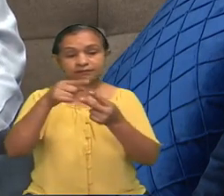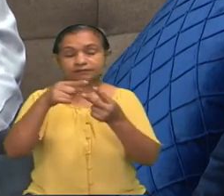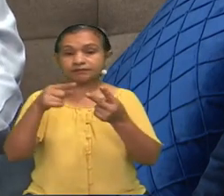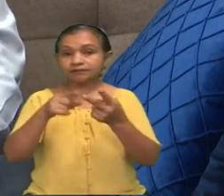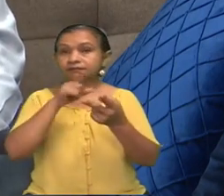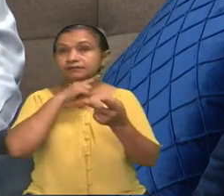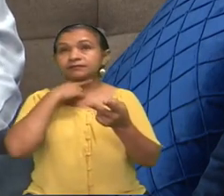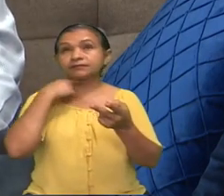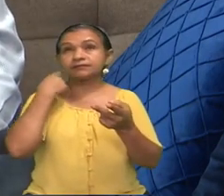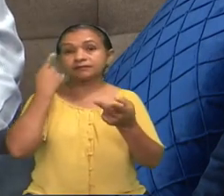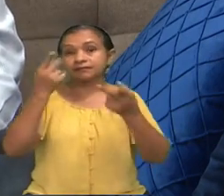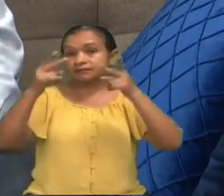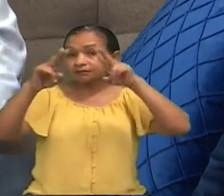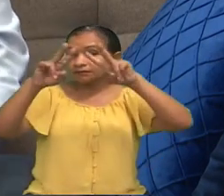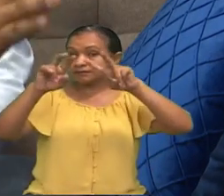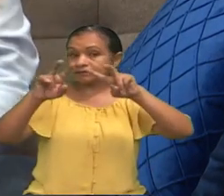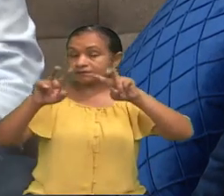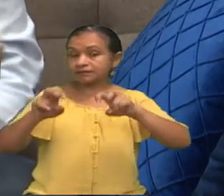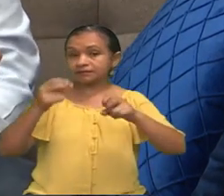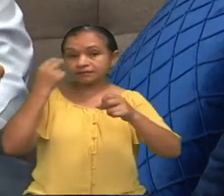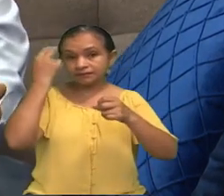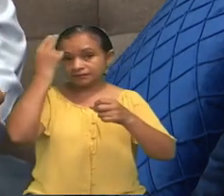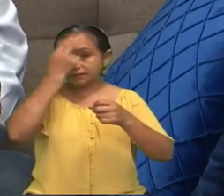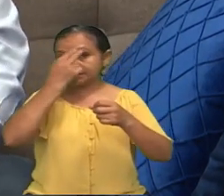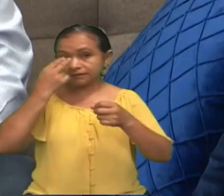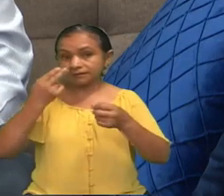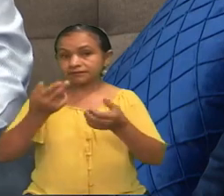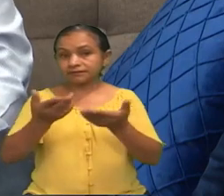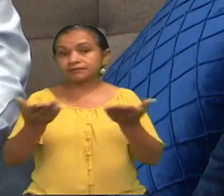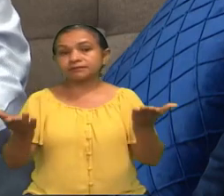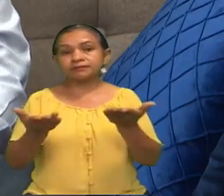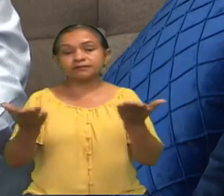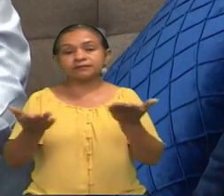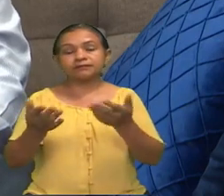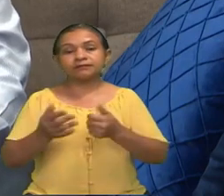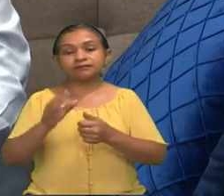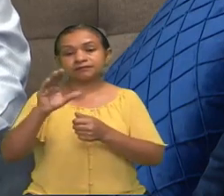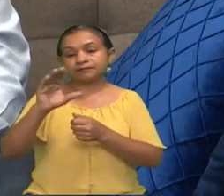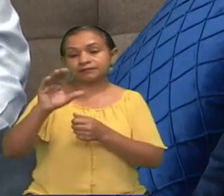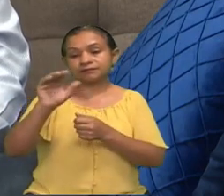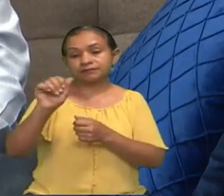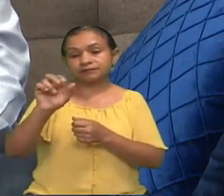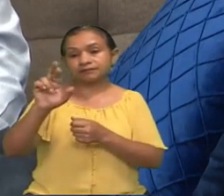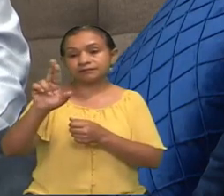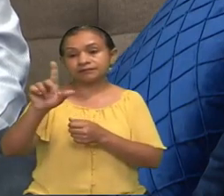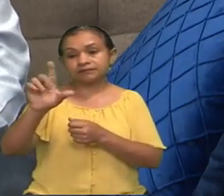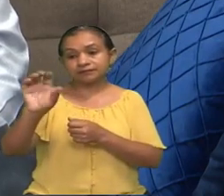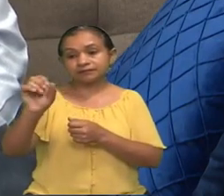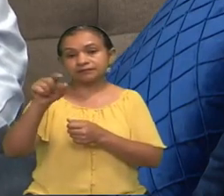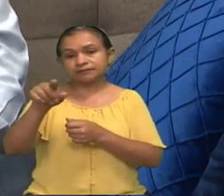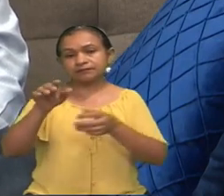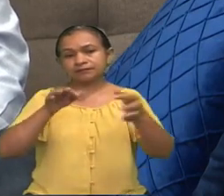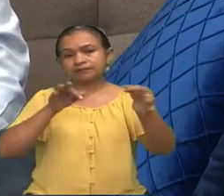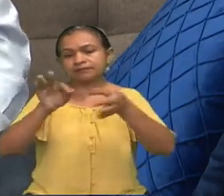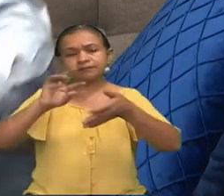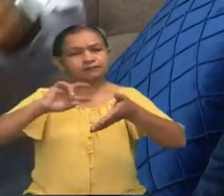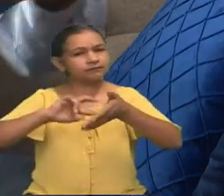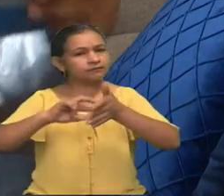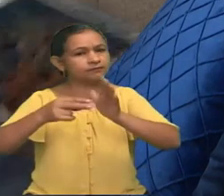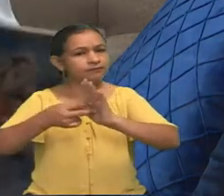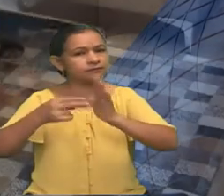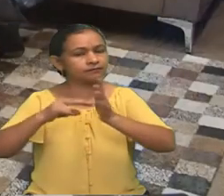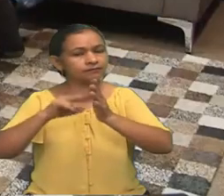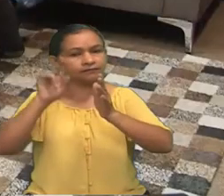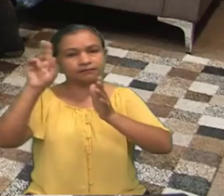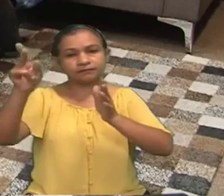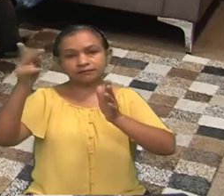ese análisis le consulto y quisiera empezar con el compañero Carlos Emilio para entender un poquito lo que implica una política